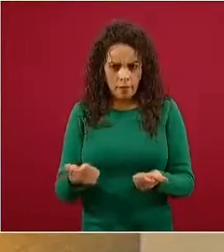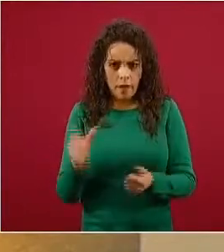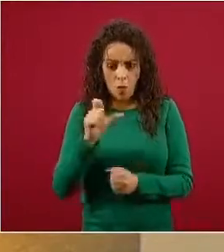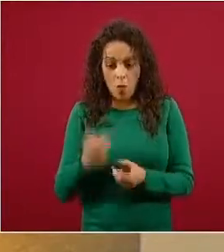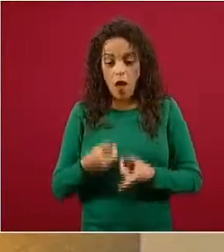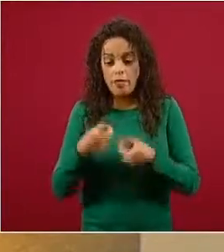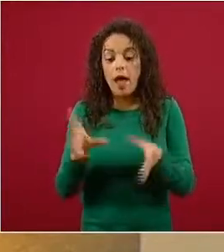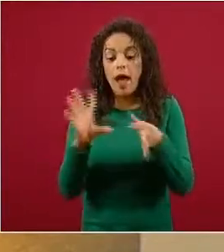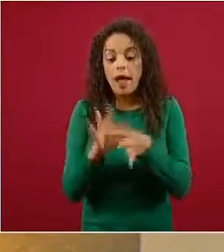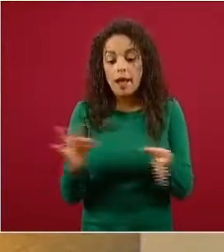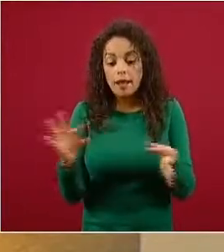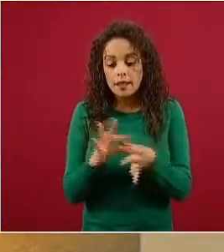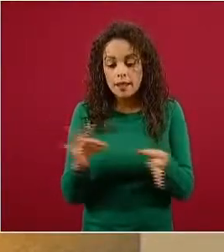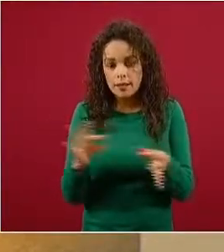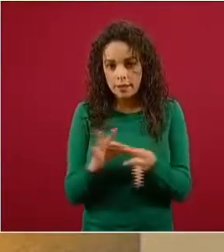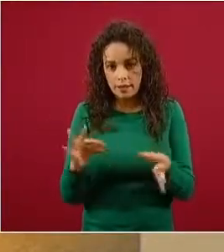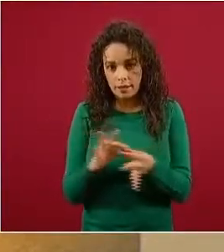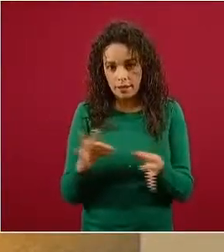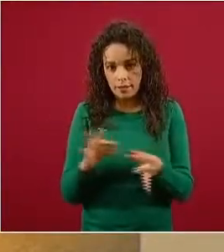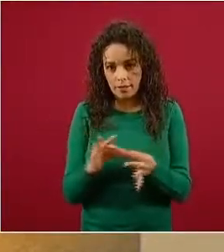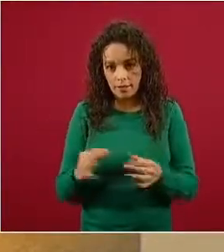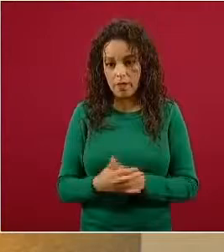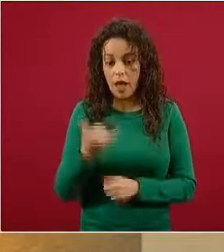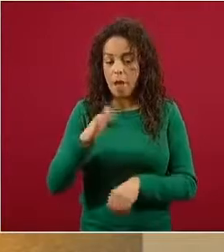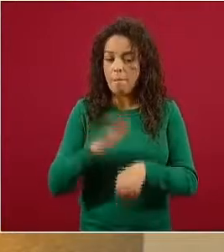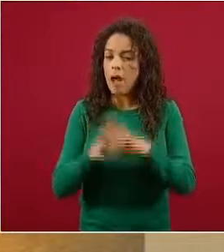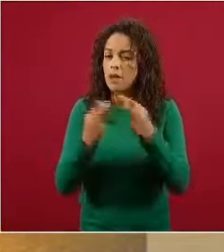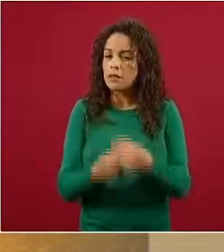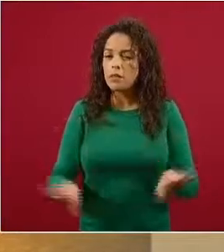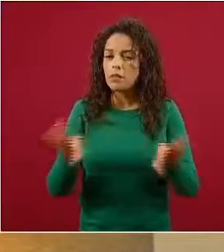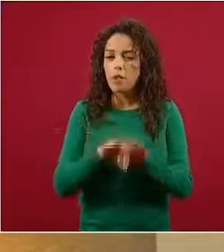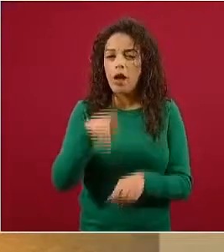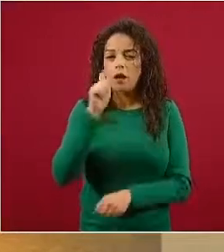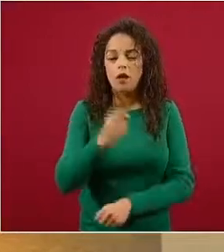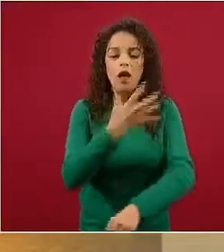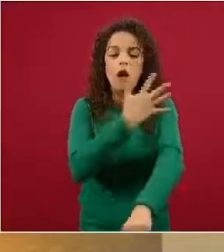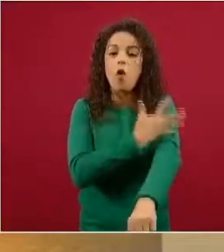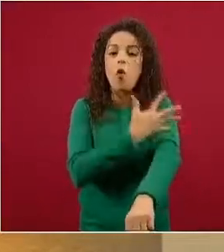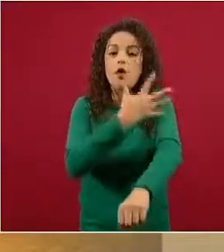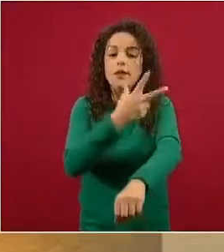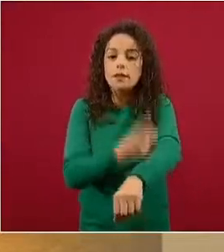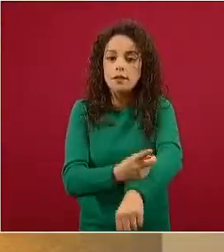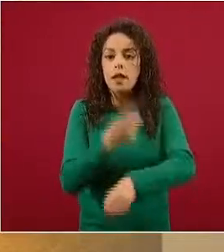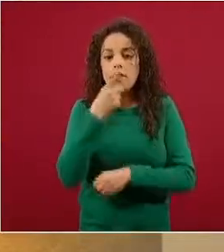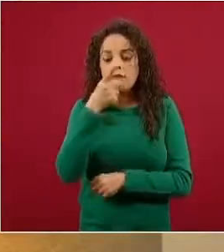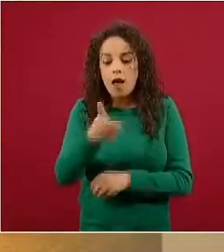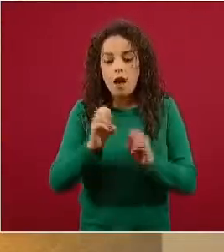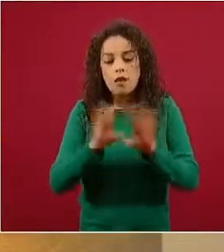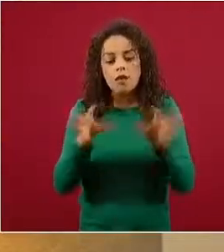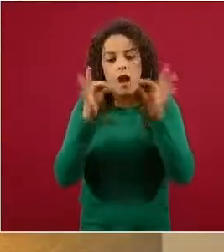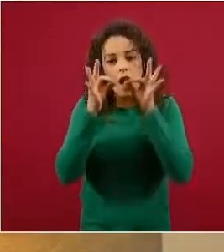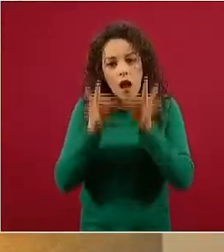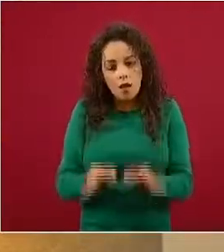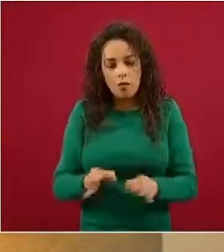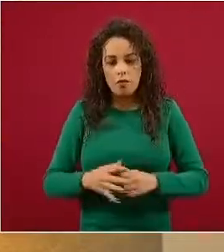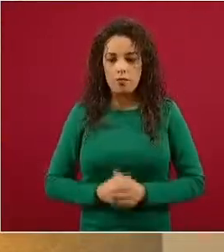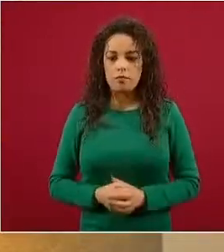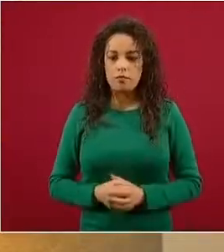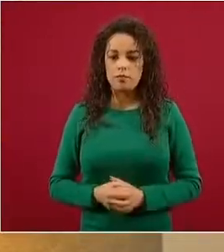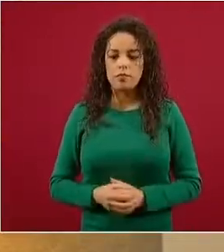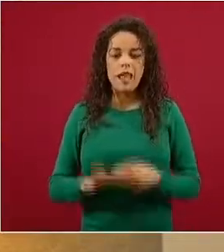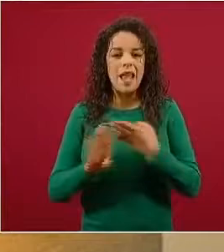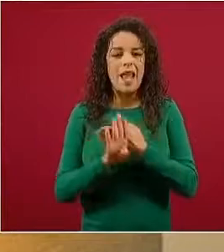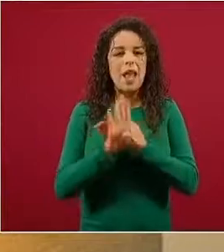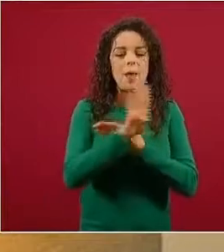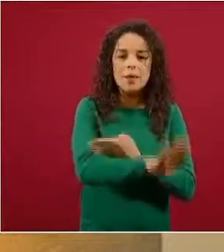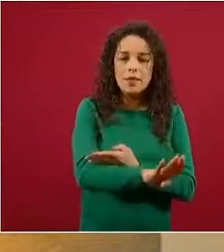haber expresiones emocionales de acuerdo al desarrollo. ¿Quién debe de dar la noticia? Muchas veces es importante que se dé la